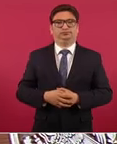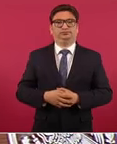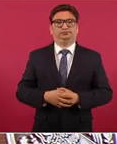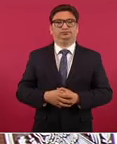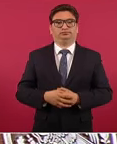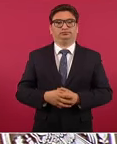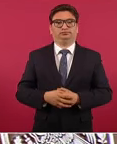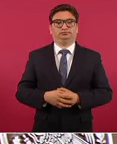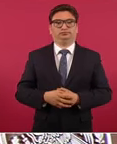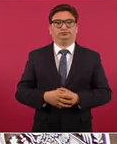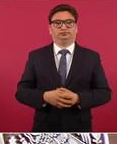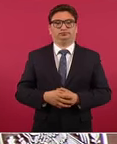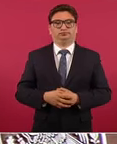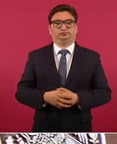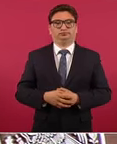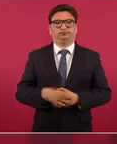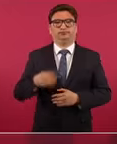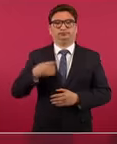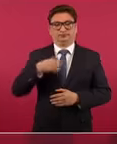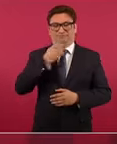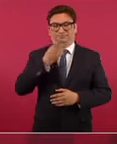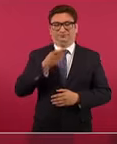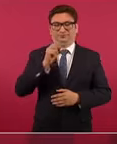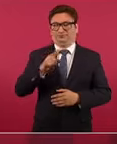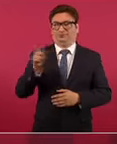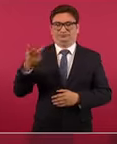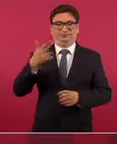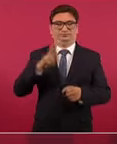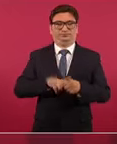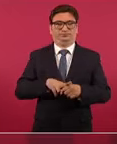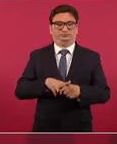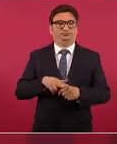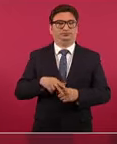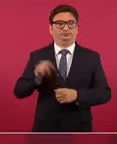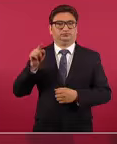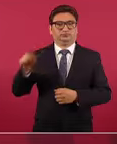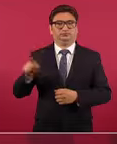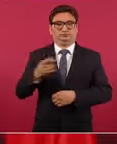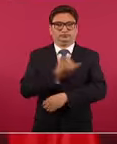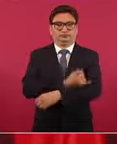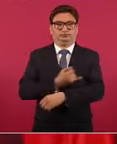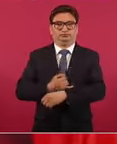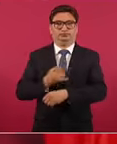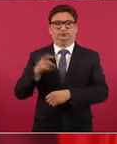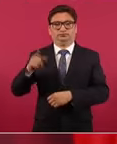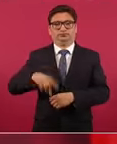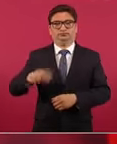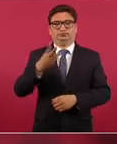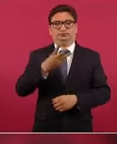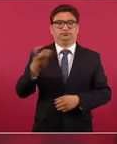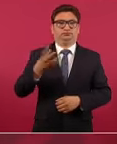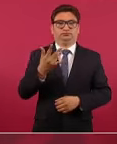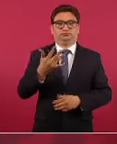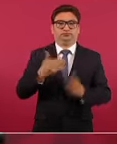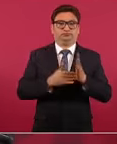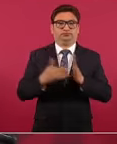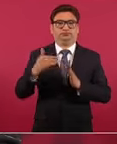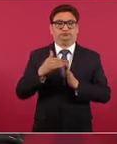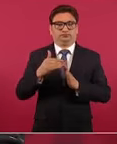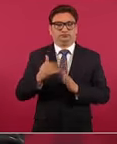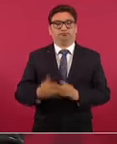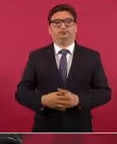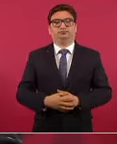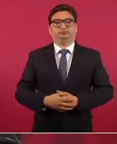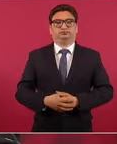y les enseño del hospital de iztapalapa 350 millones